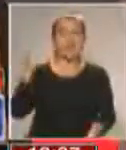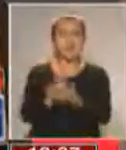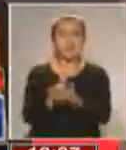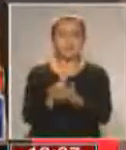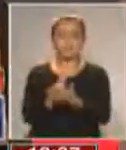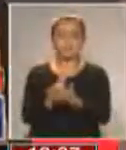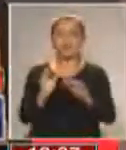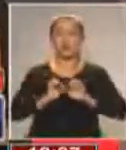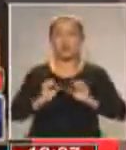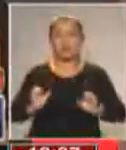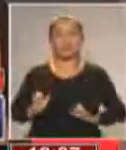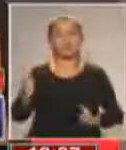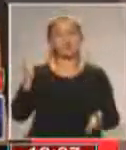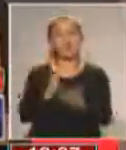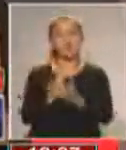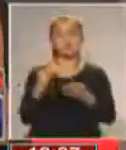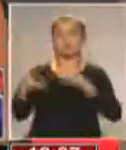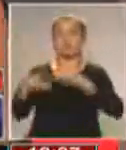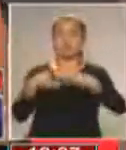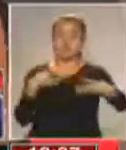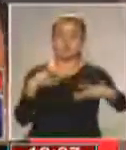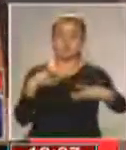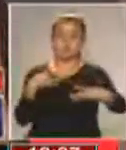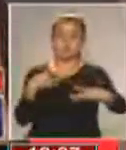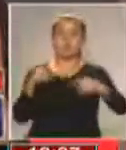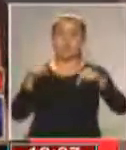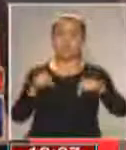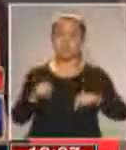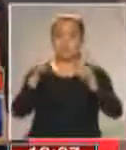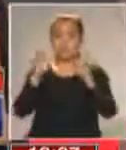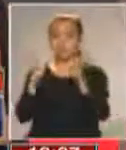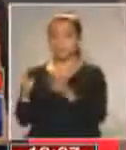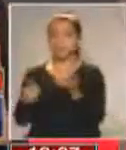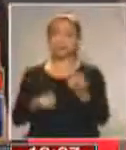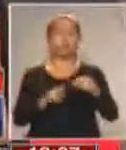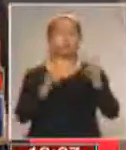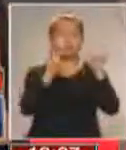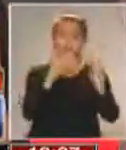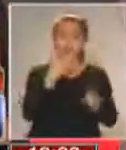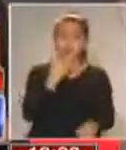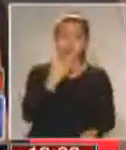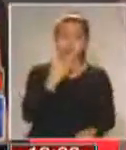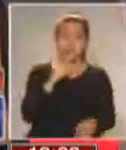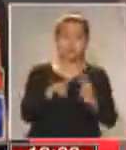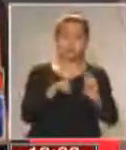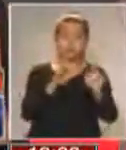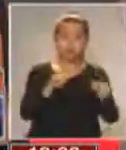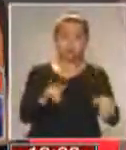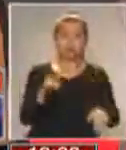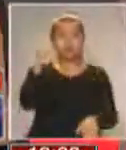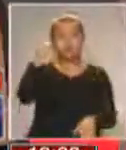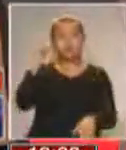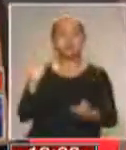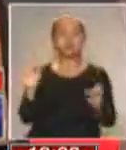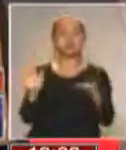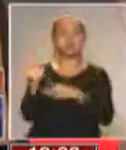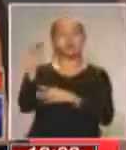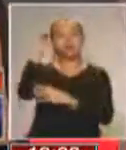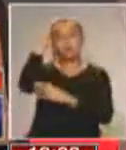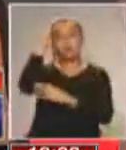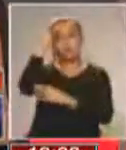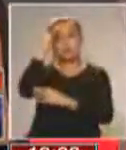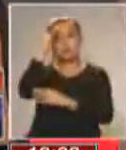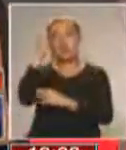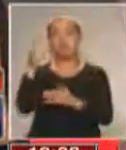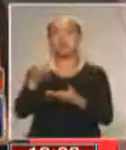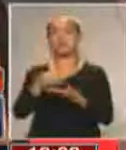estándar ético y de transparencia tanto en este caso como lo hemos hecho en otros casos. Entonces, por lo tanto, creemos que acá se han vulnerado las confianzas con la